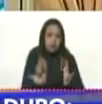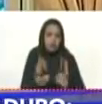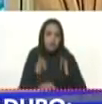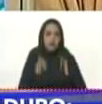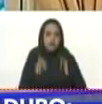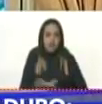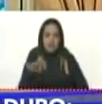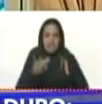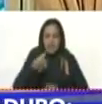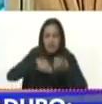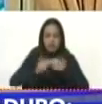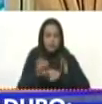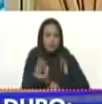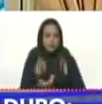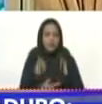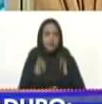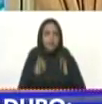vuelto.